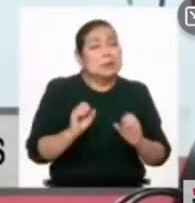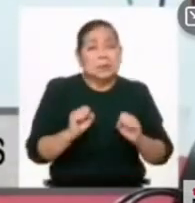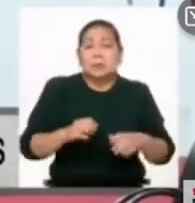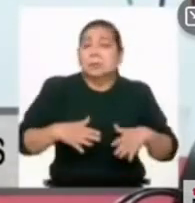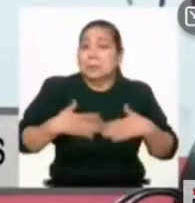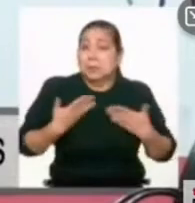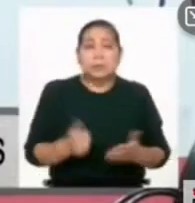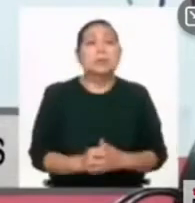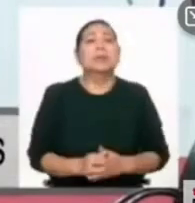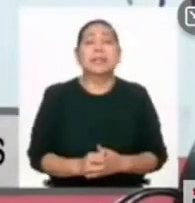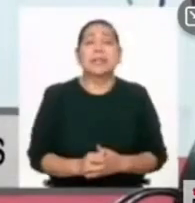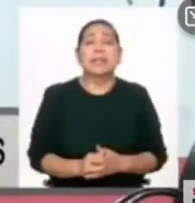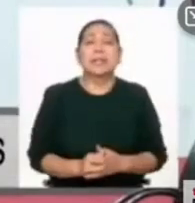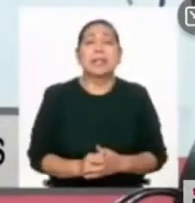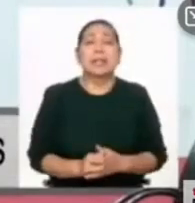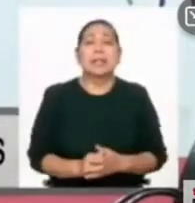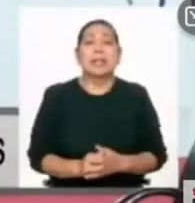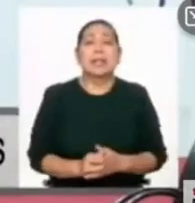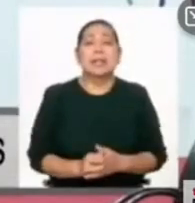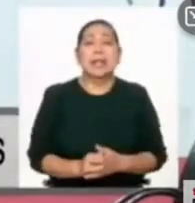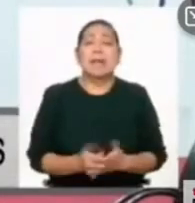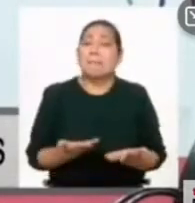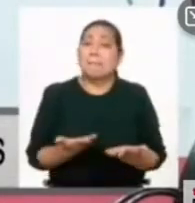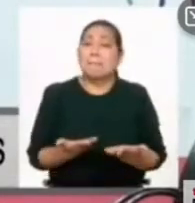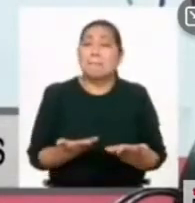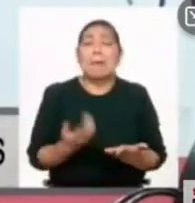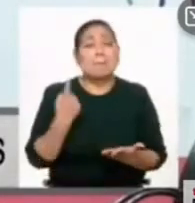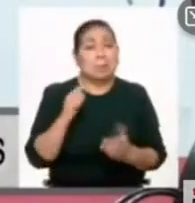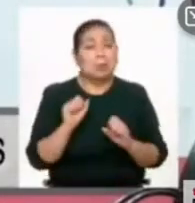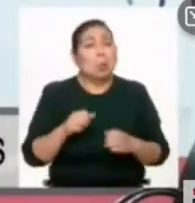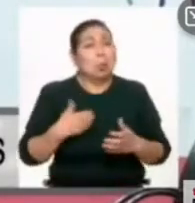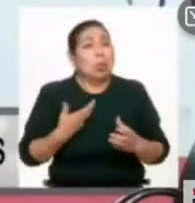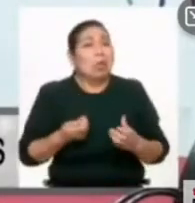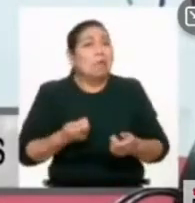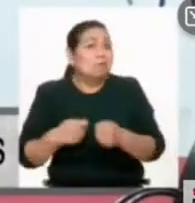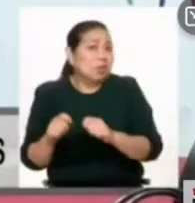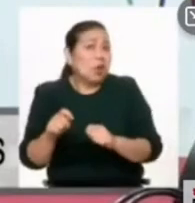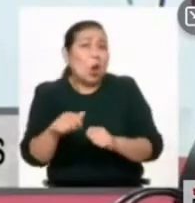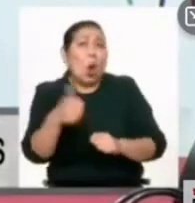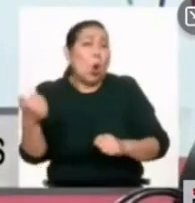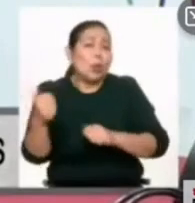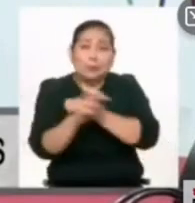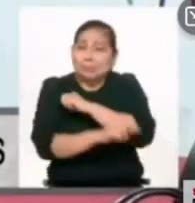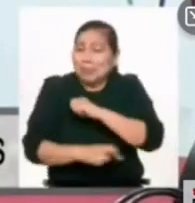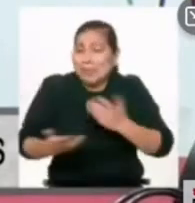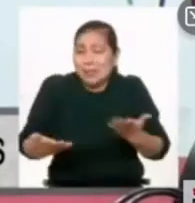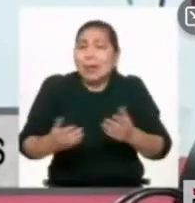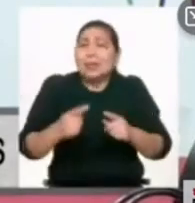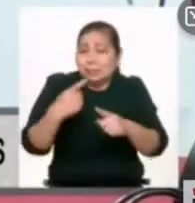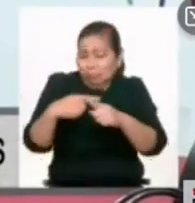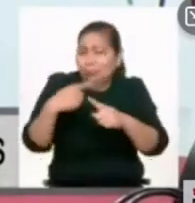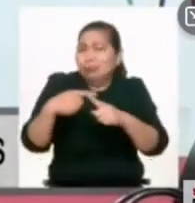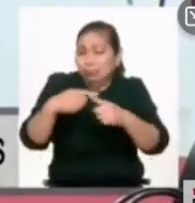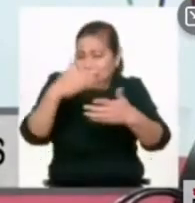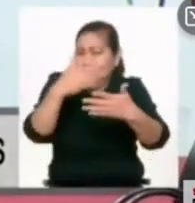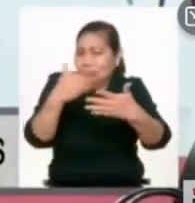es posible, por supuesto, ¿no?, incluso para que puedan sacar al extranjero. Y así por el